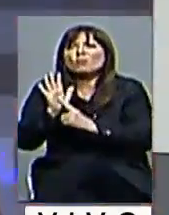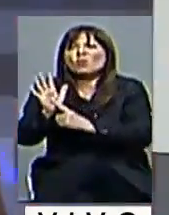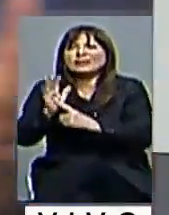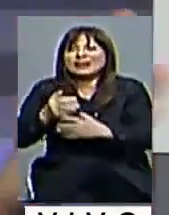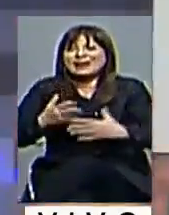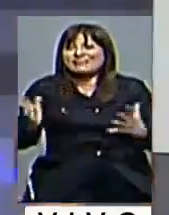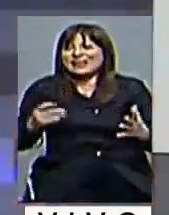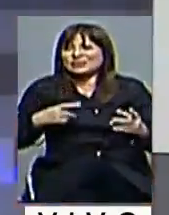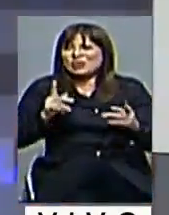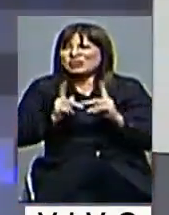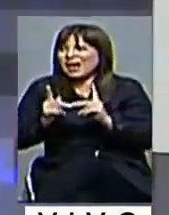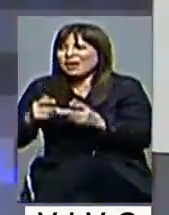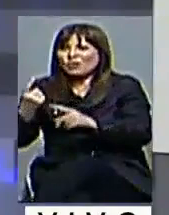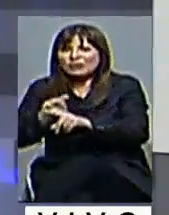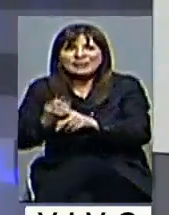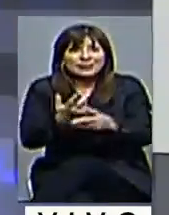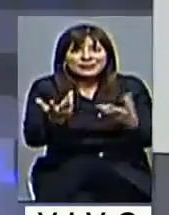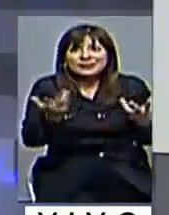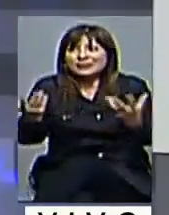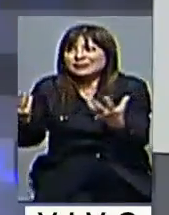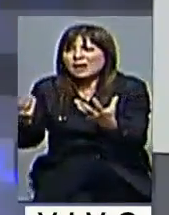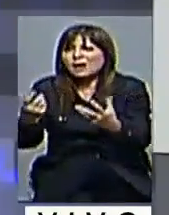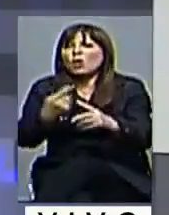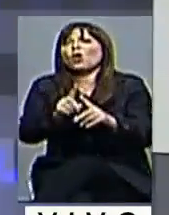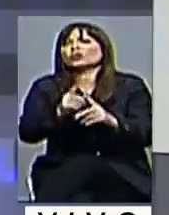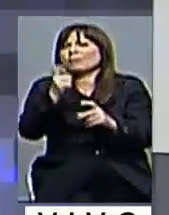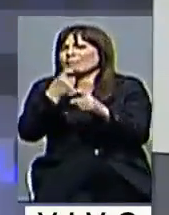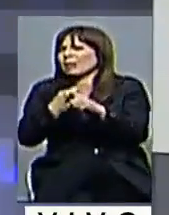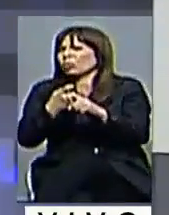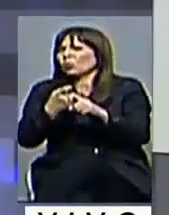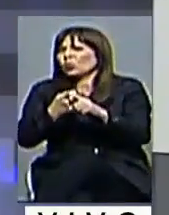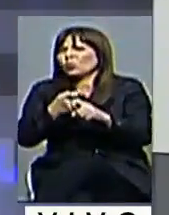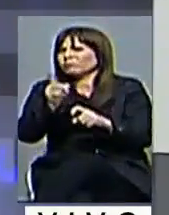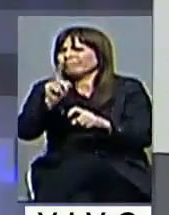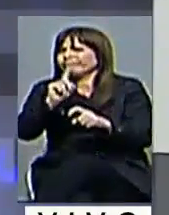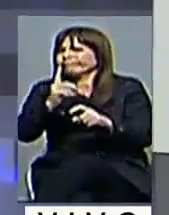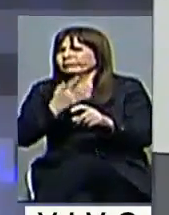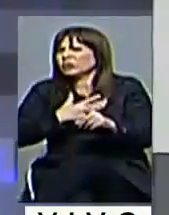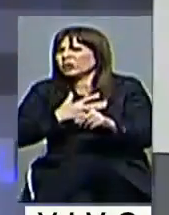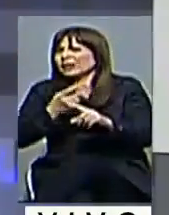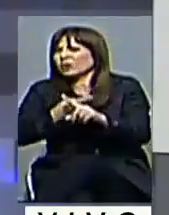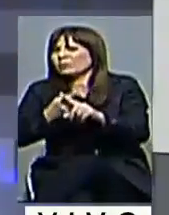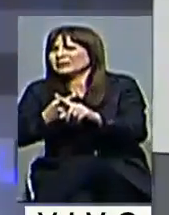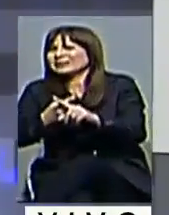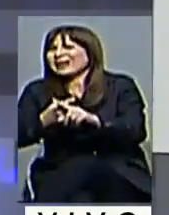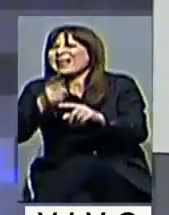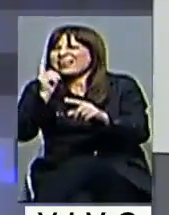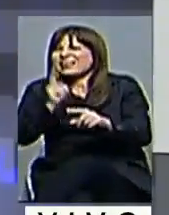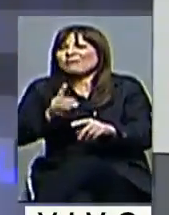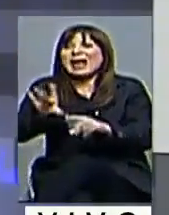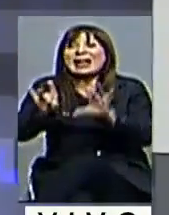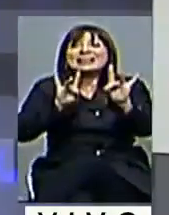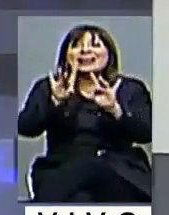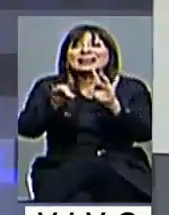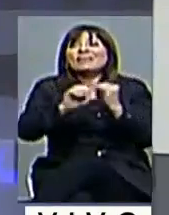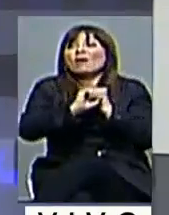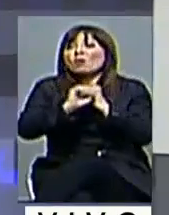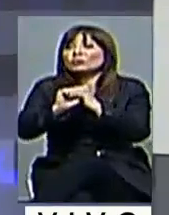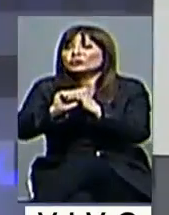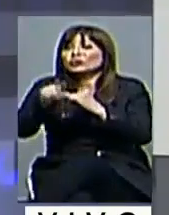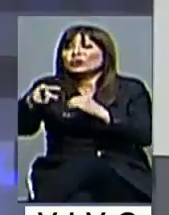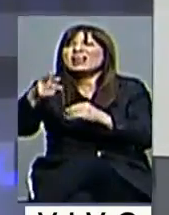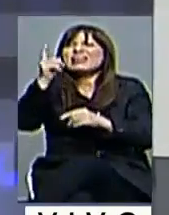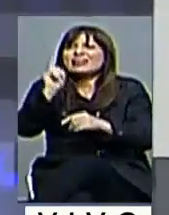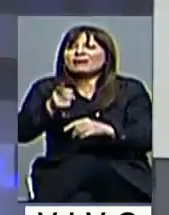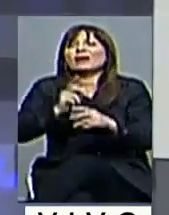abiertos al diálogo, a la conversación, hay otros que son más duros, etcétera. Entonces, para que haya una alternativa de oposición, tiene primero que resolverse el